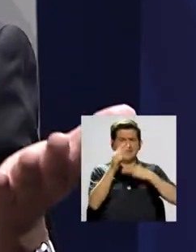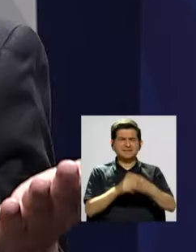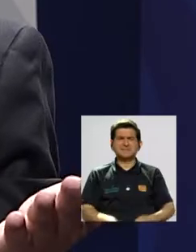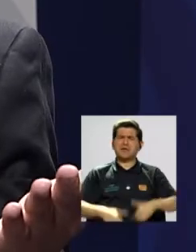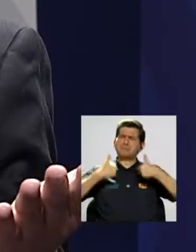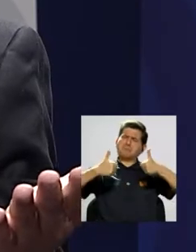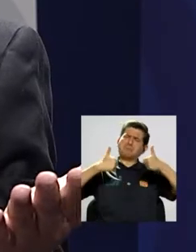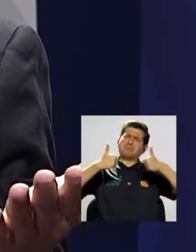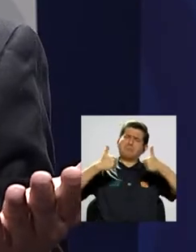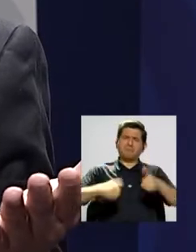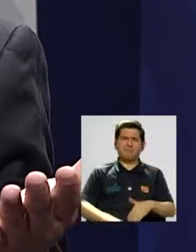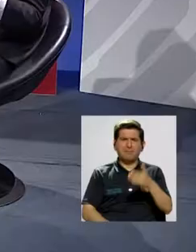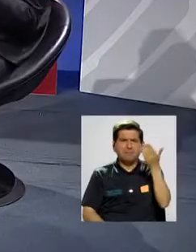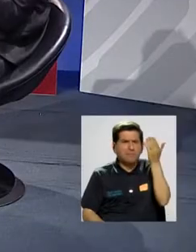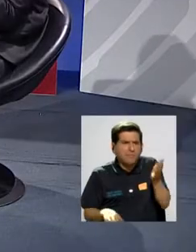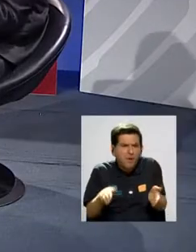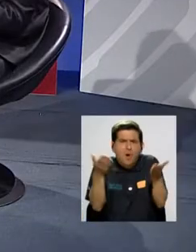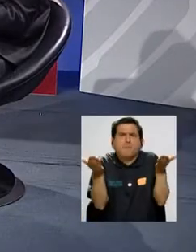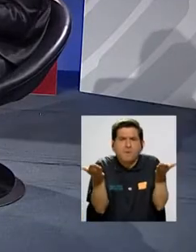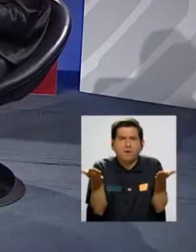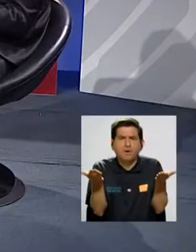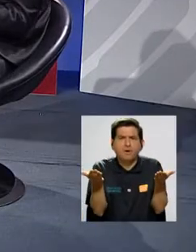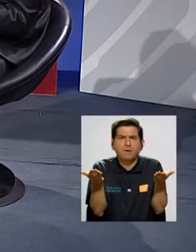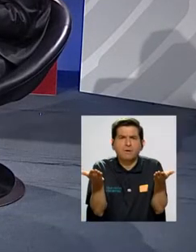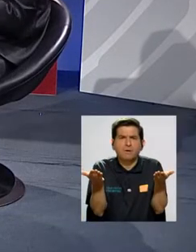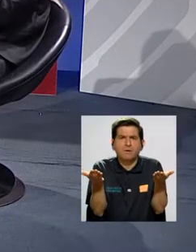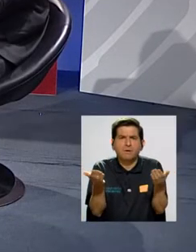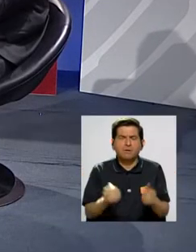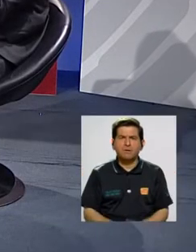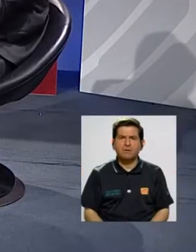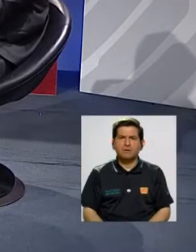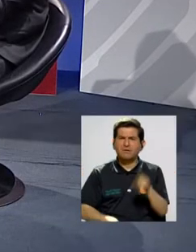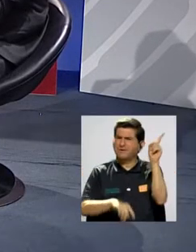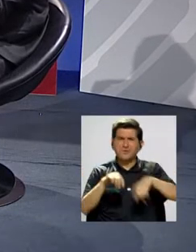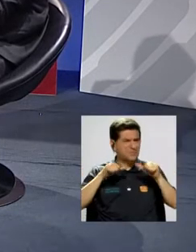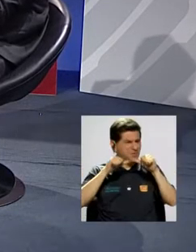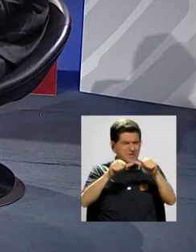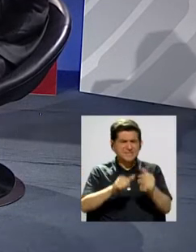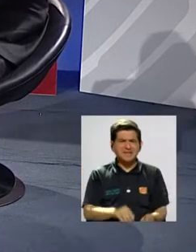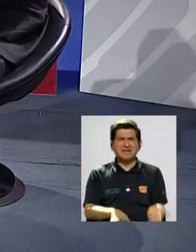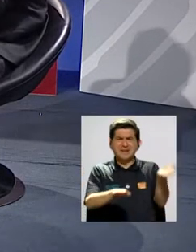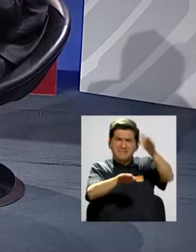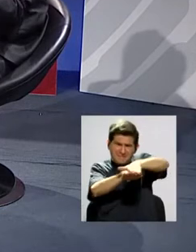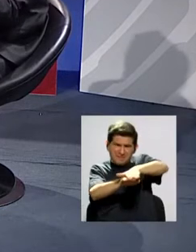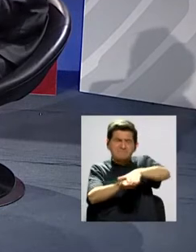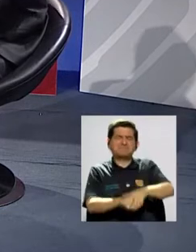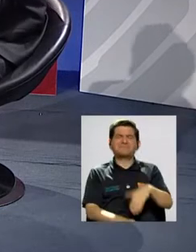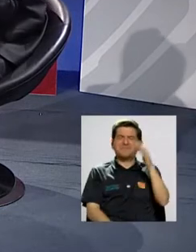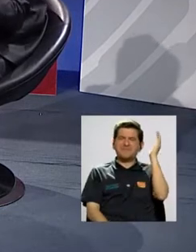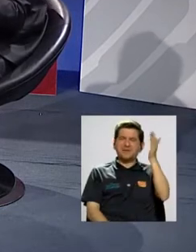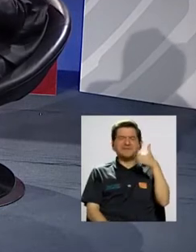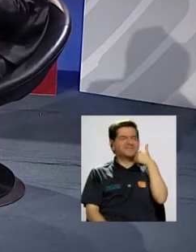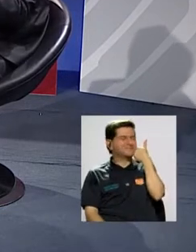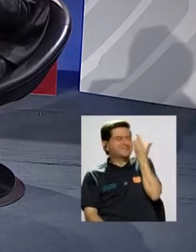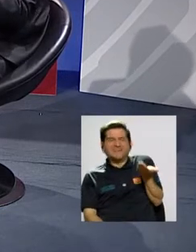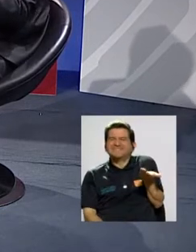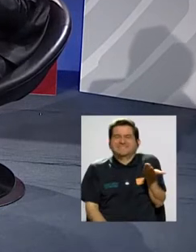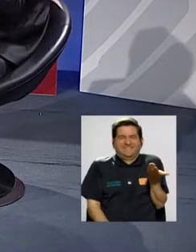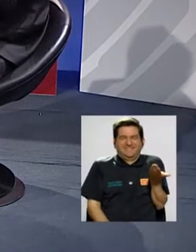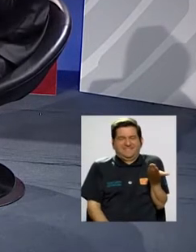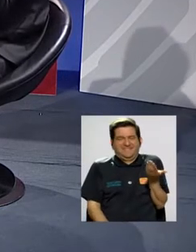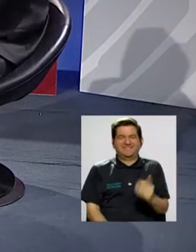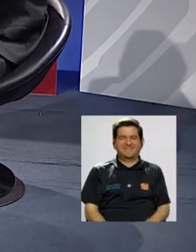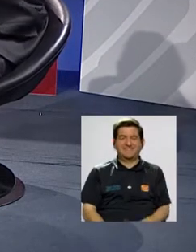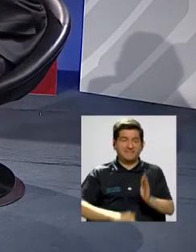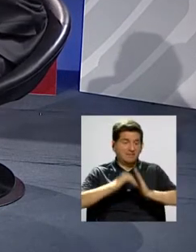vida? ¿Cómo? No podemos seguir entrampados en ese discurso facilón, ¿verdad? Porque